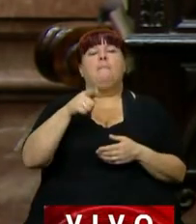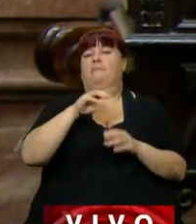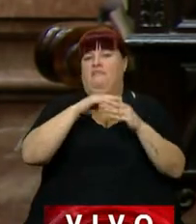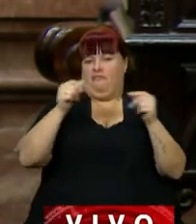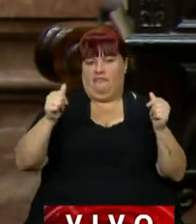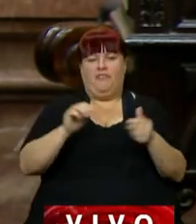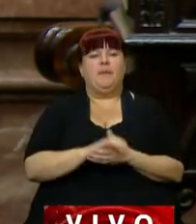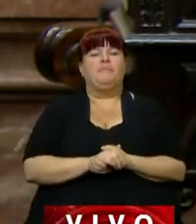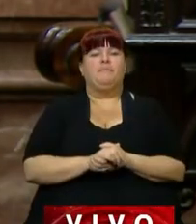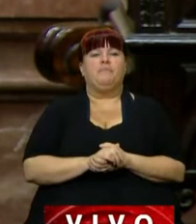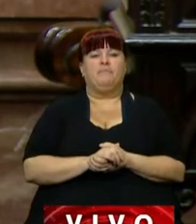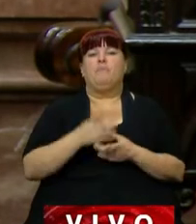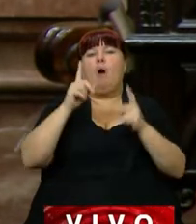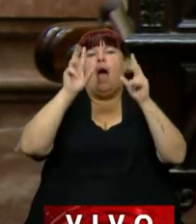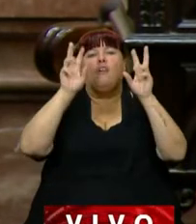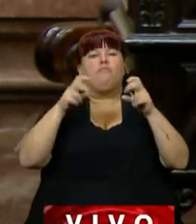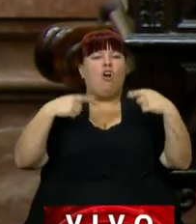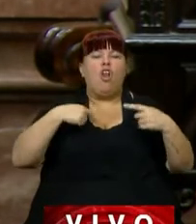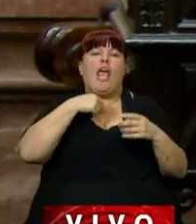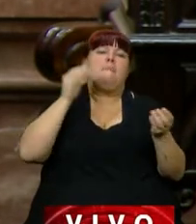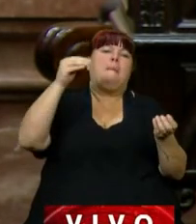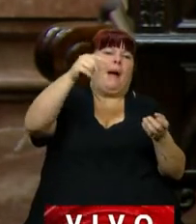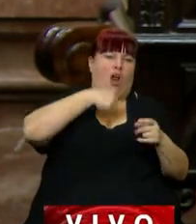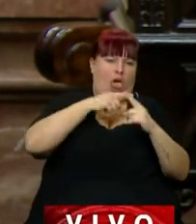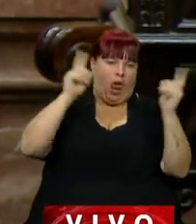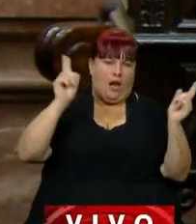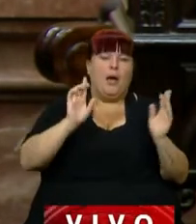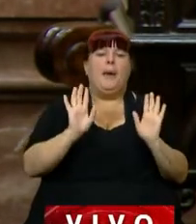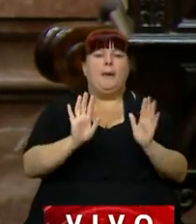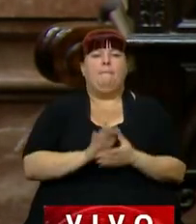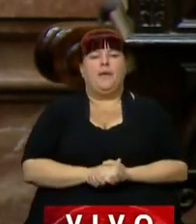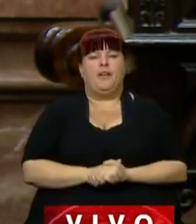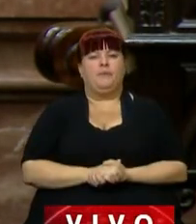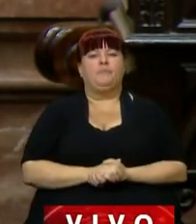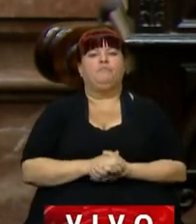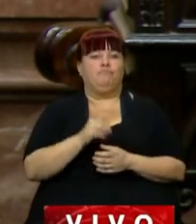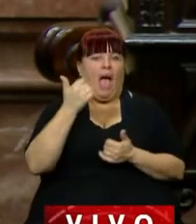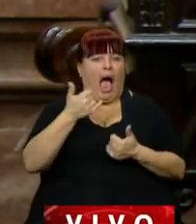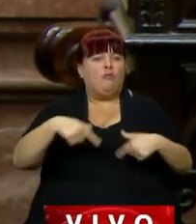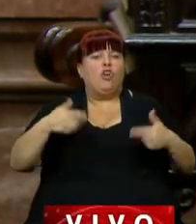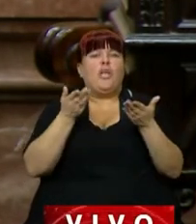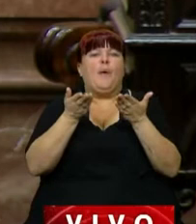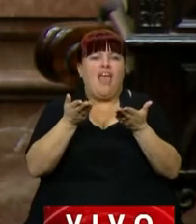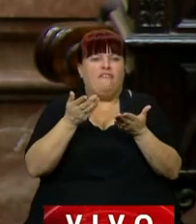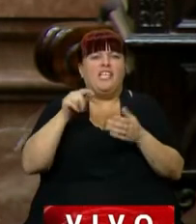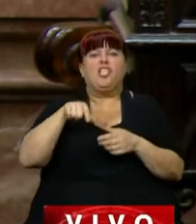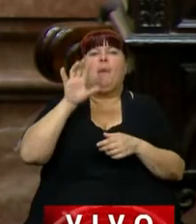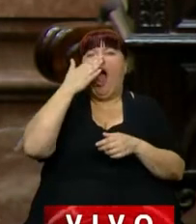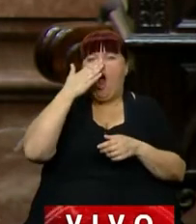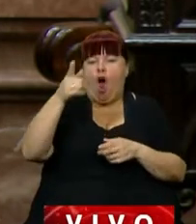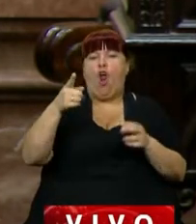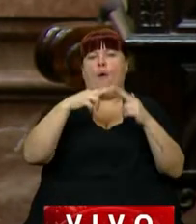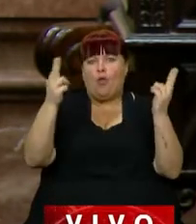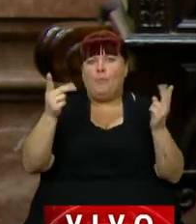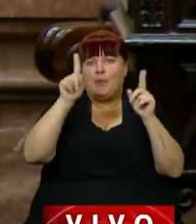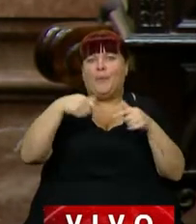redondear, porque tengo algunas cosas y no quiero abusarme, pero miren, traería mucho beneficio para nuestra provincia, la